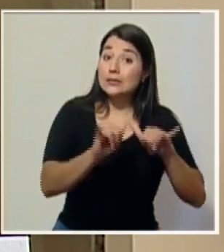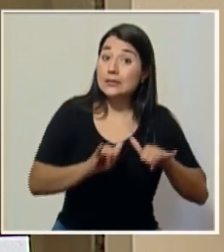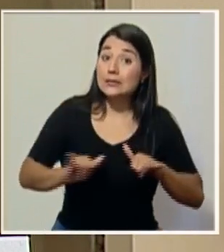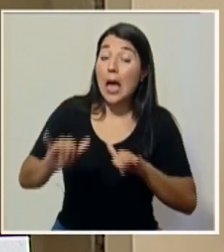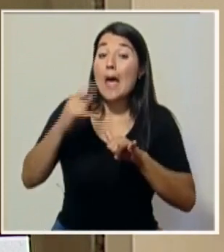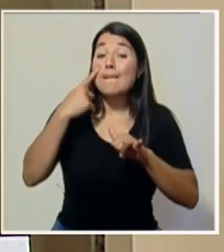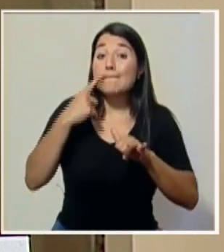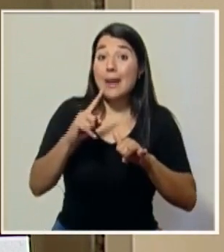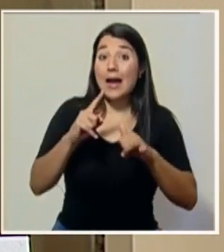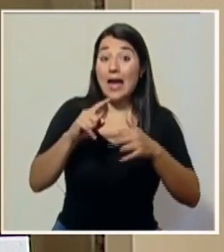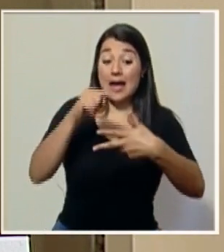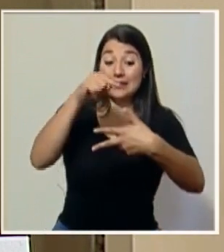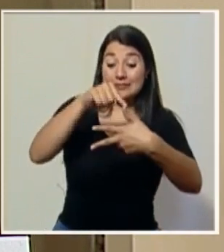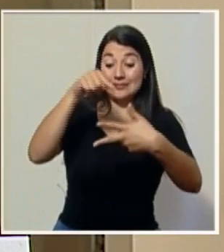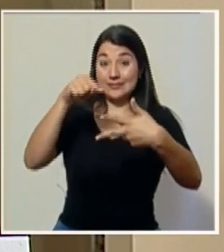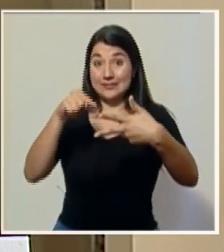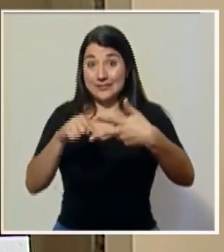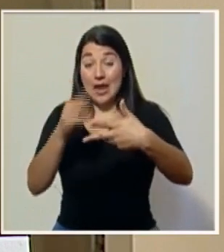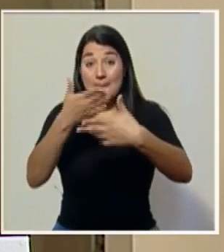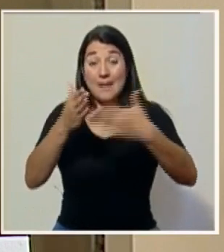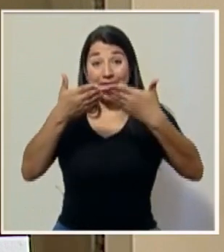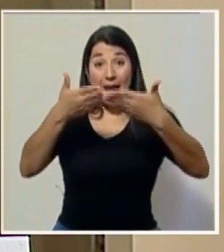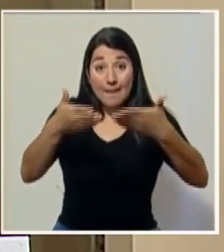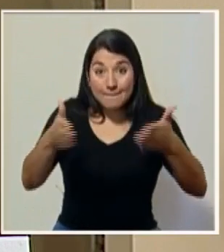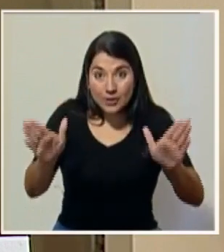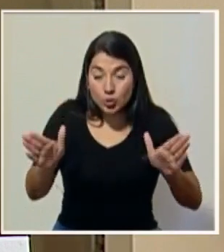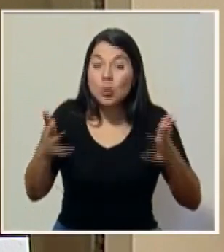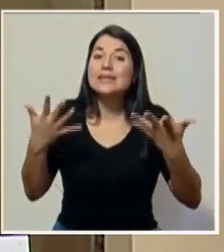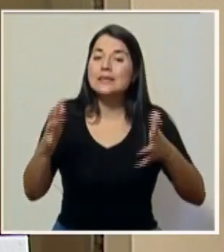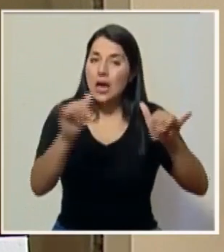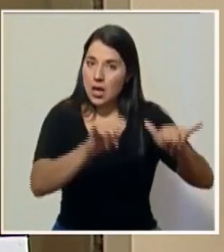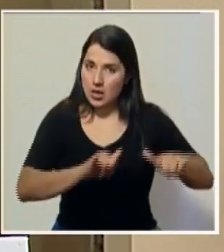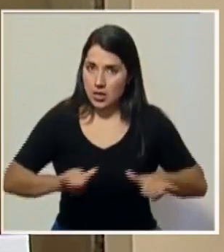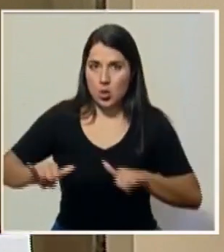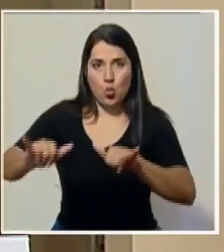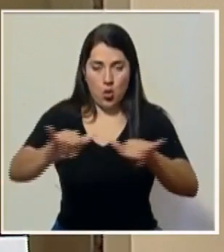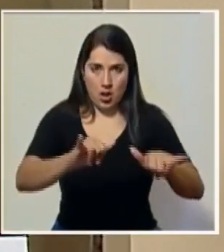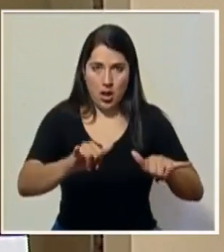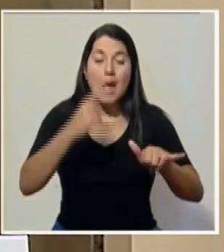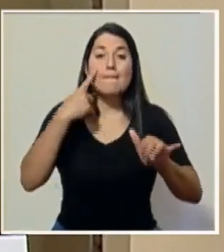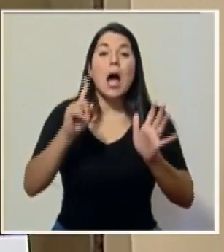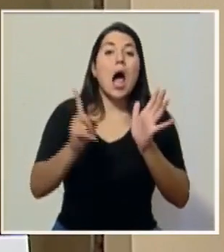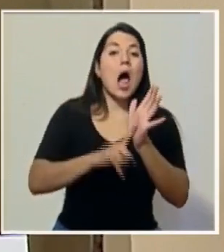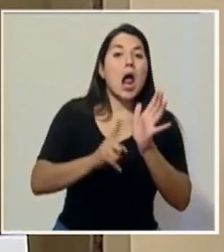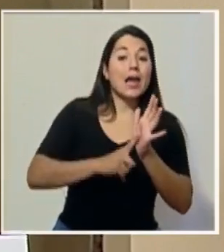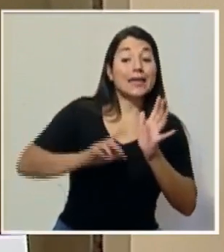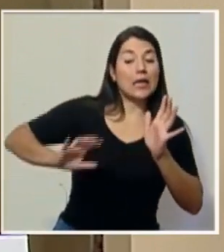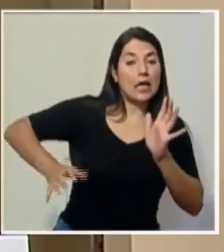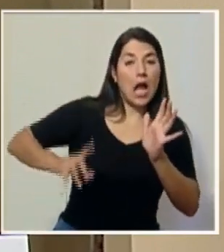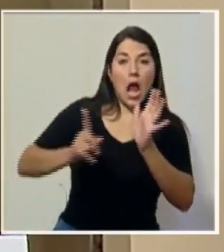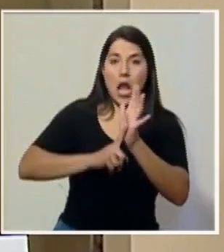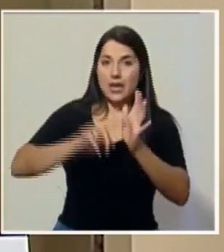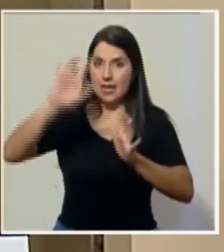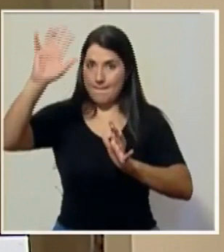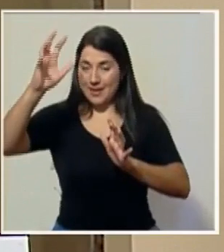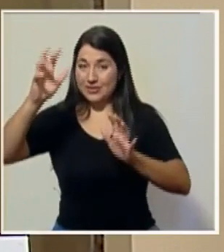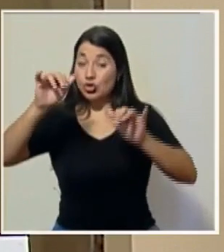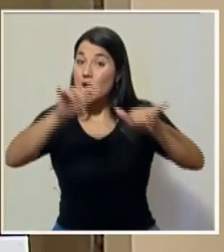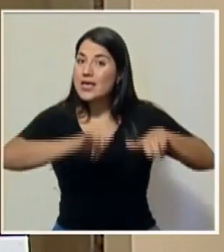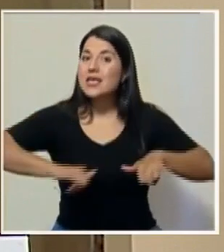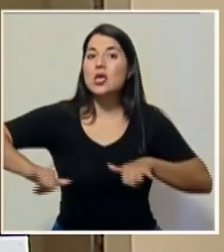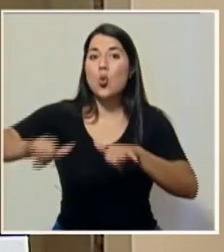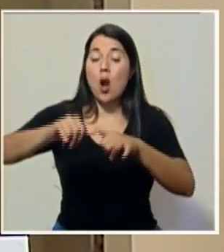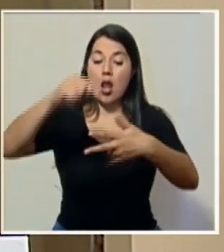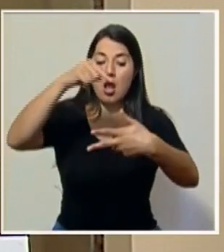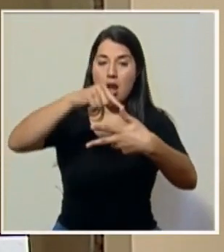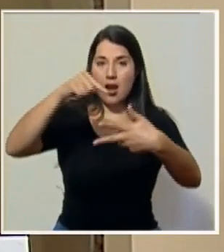de apertura la restricción vehicular entre los cantones en alerta naranja y amarilla, insisto, para